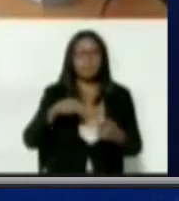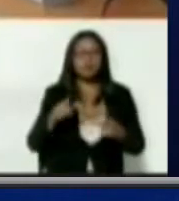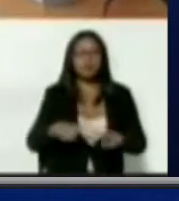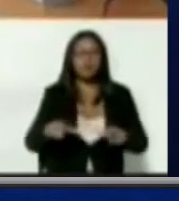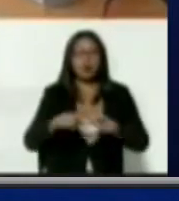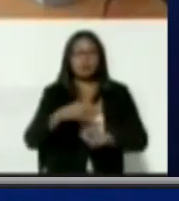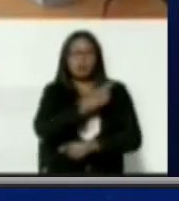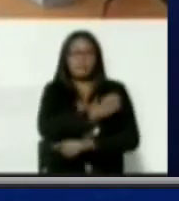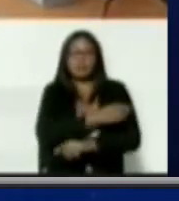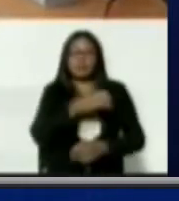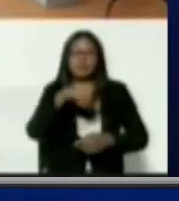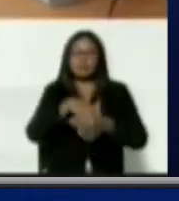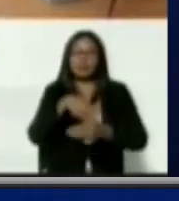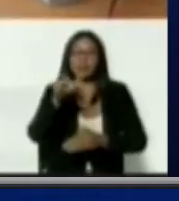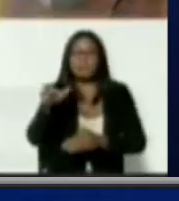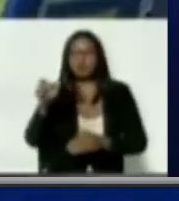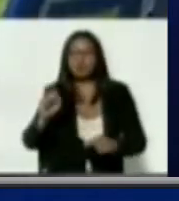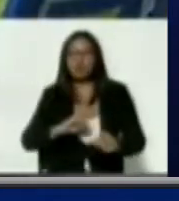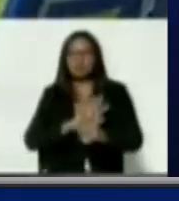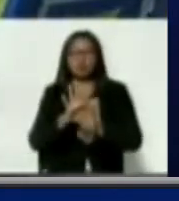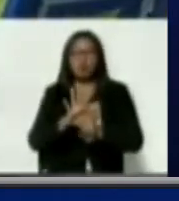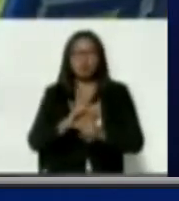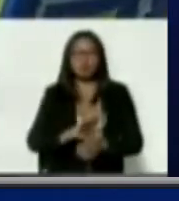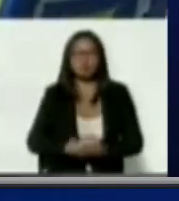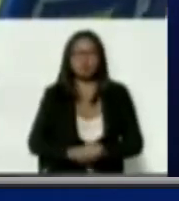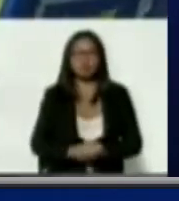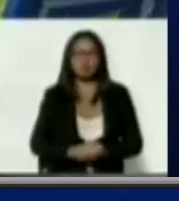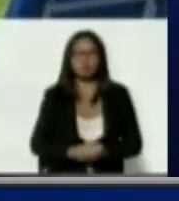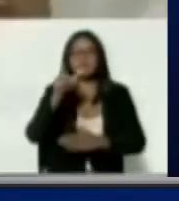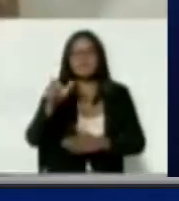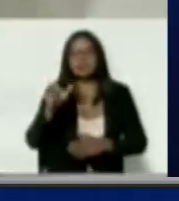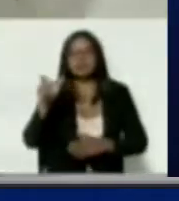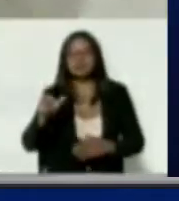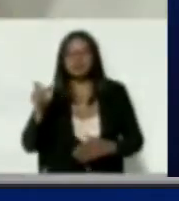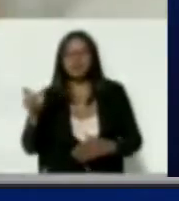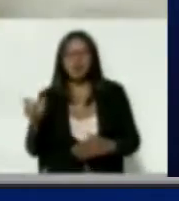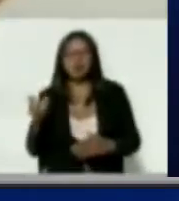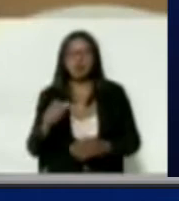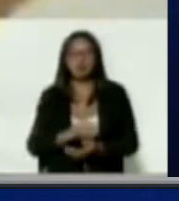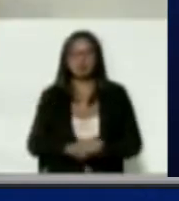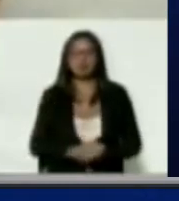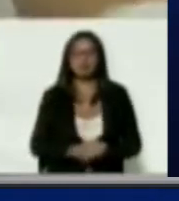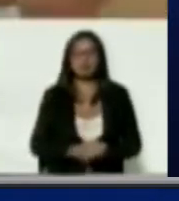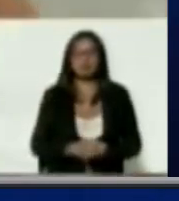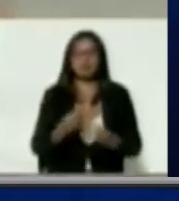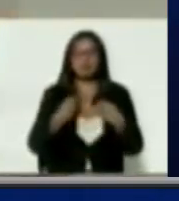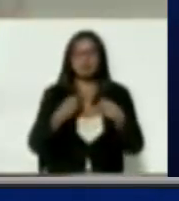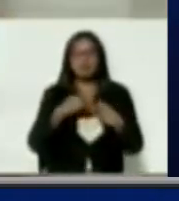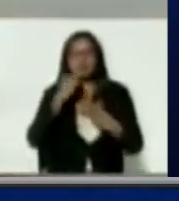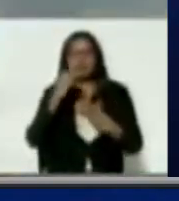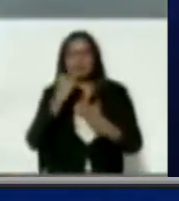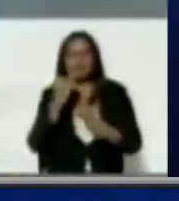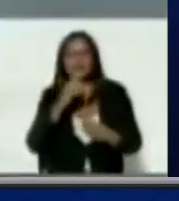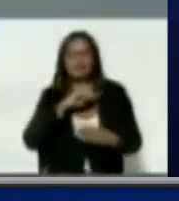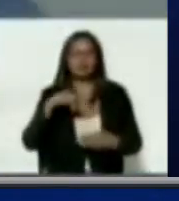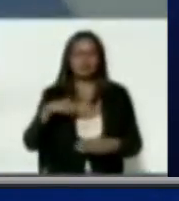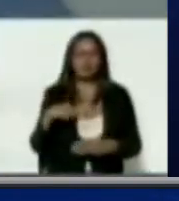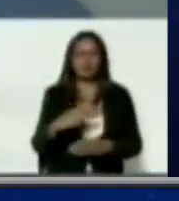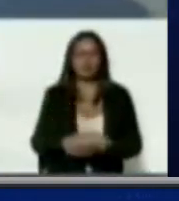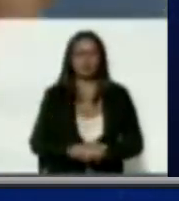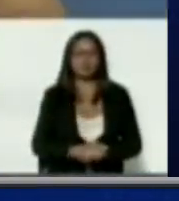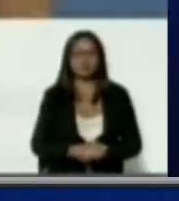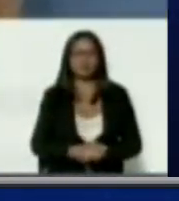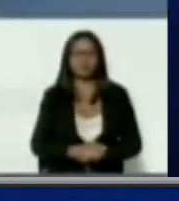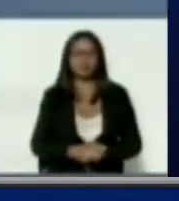pública. Y lo segundo, es el único llamado que tanto ustedes como nosotros hemos mantenido, pero con